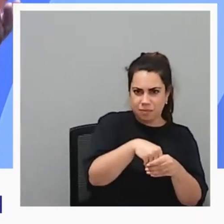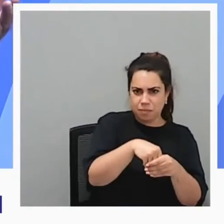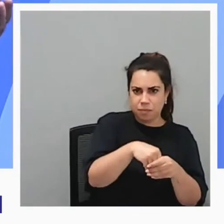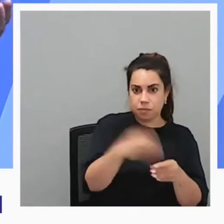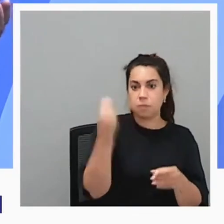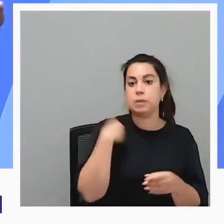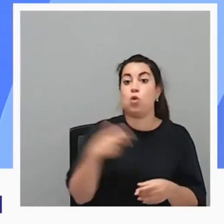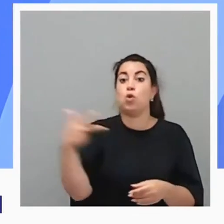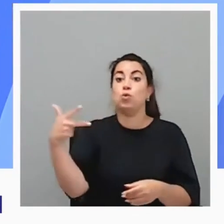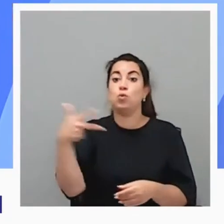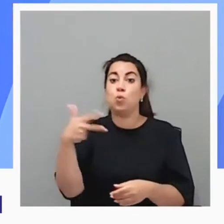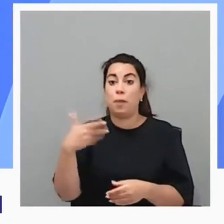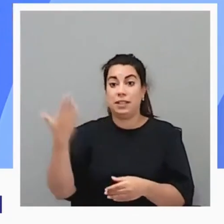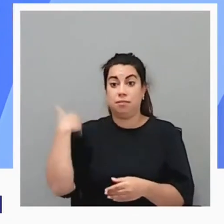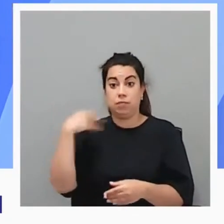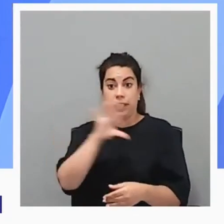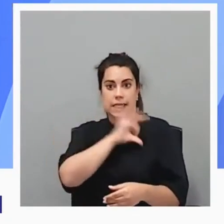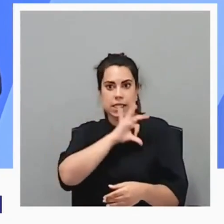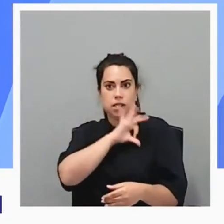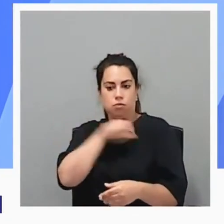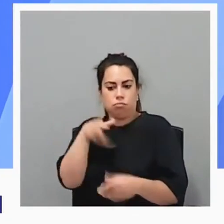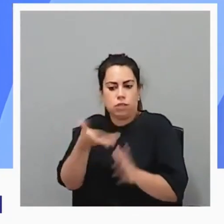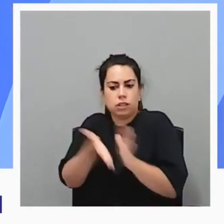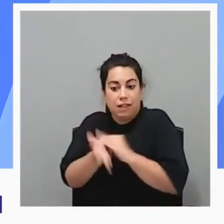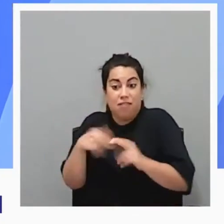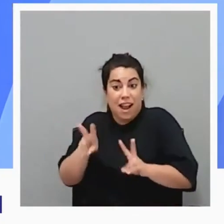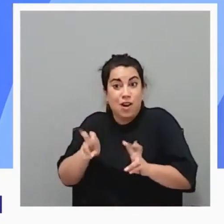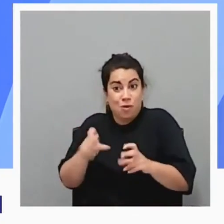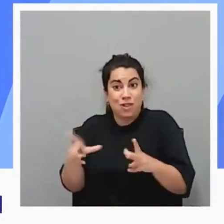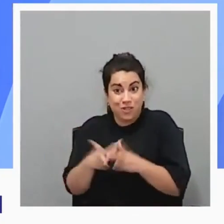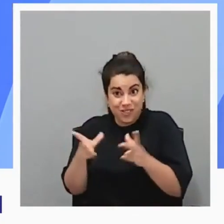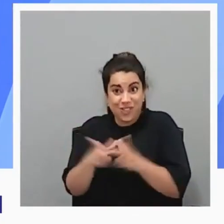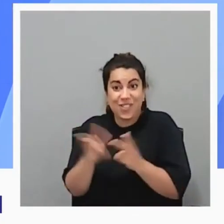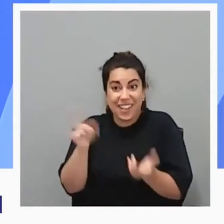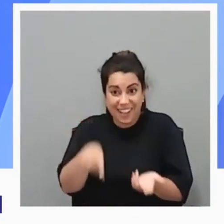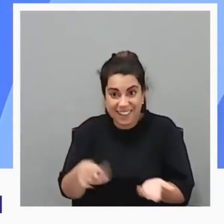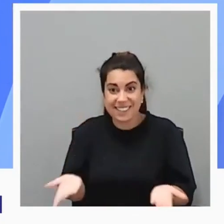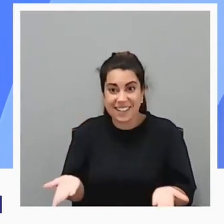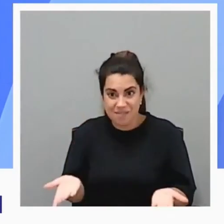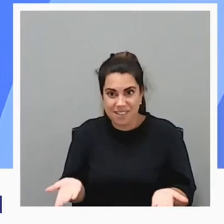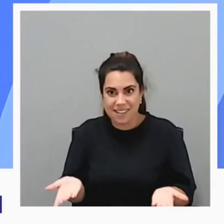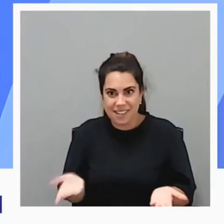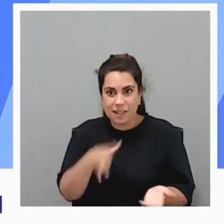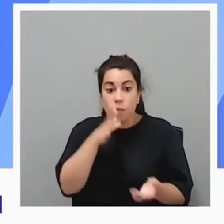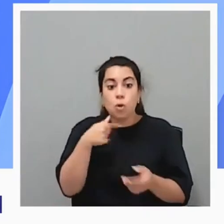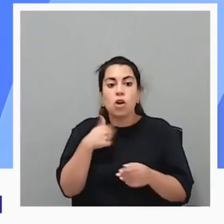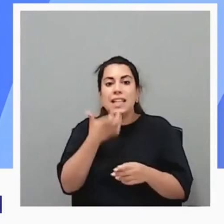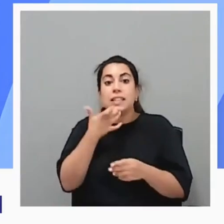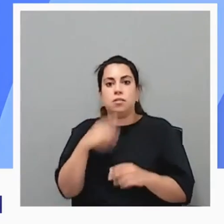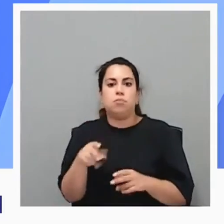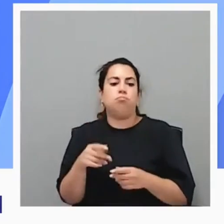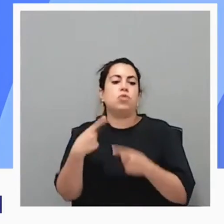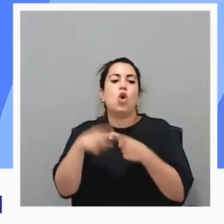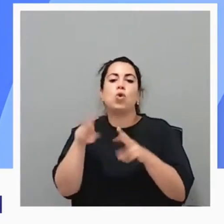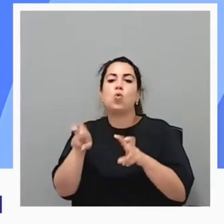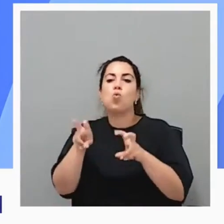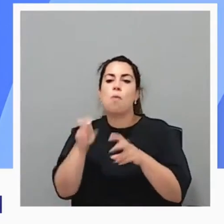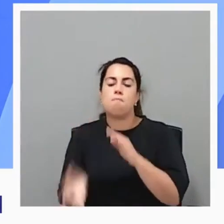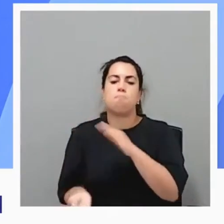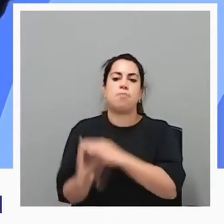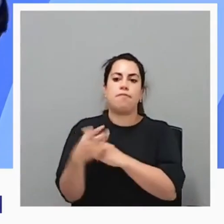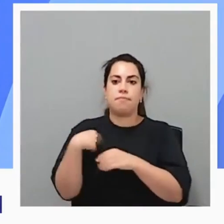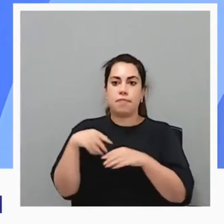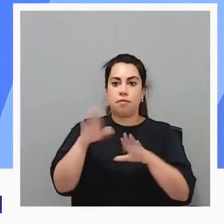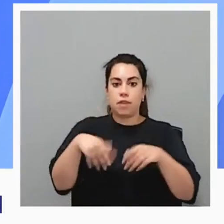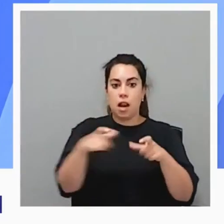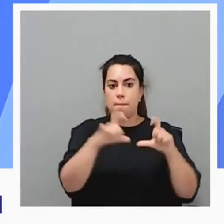tradicional, era una innovación social, porque al fin y al cabo, si hacías algo nuevo y lo llevabas a los mercados, pues los mercados